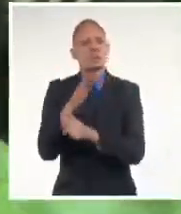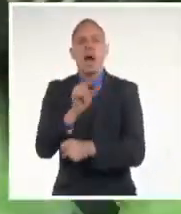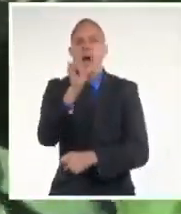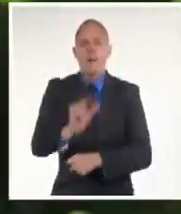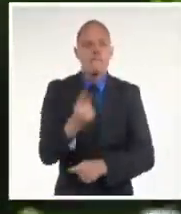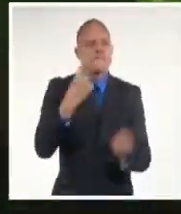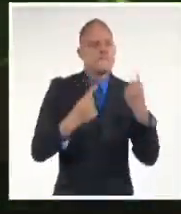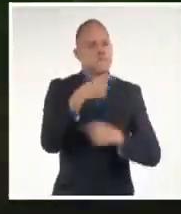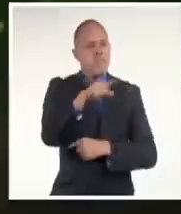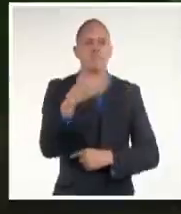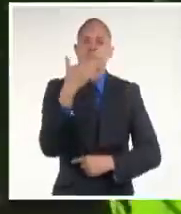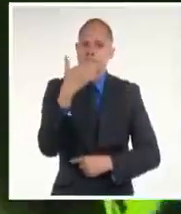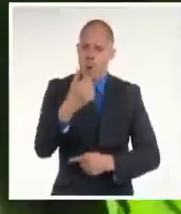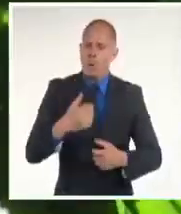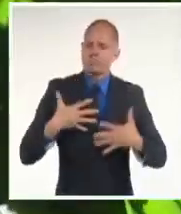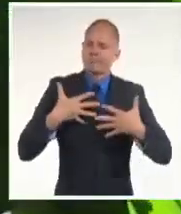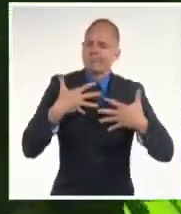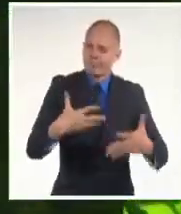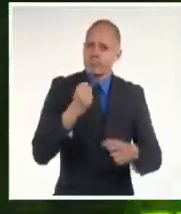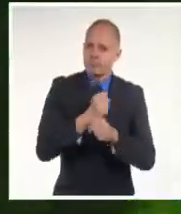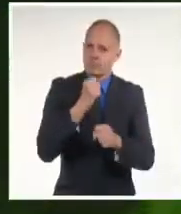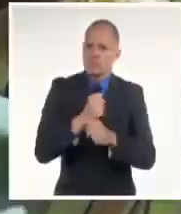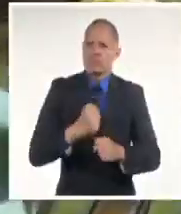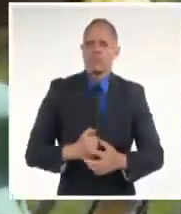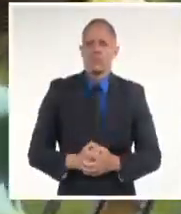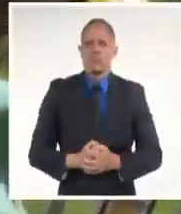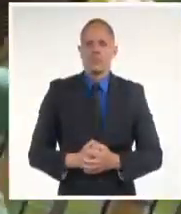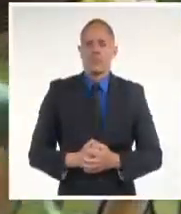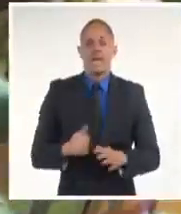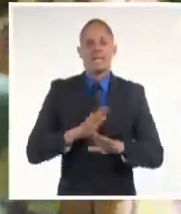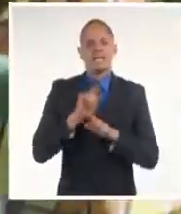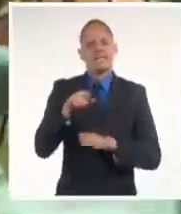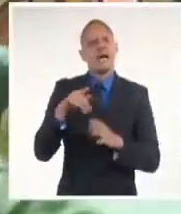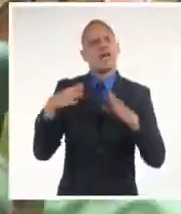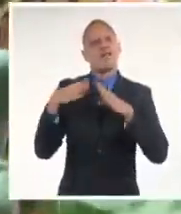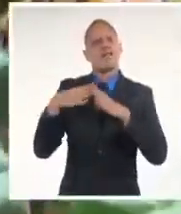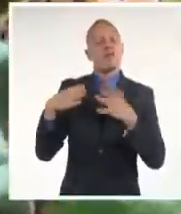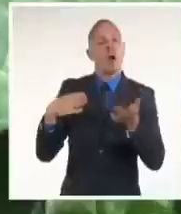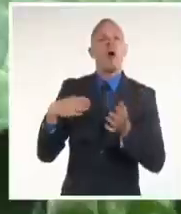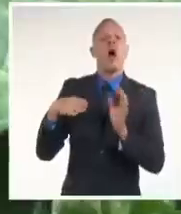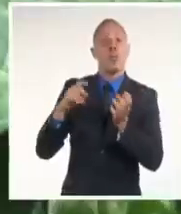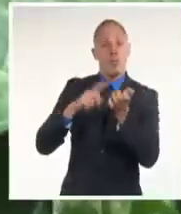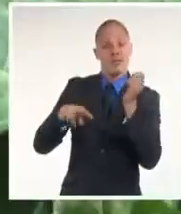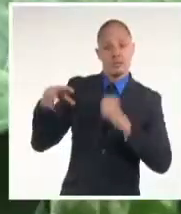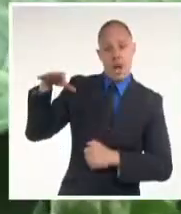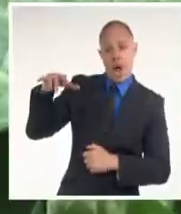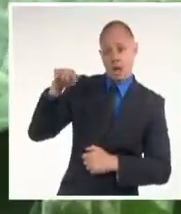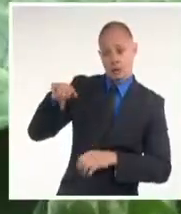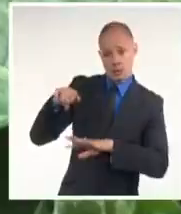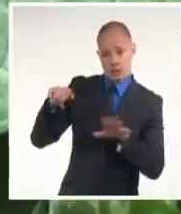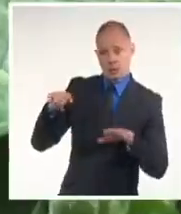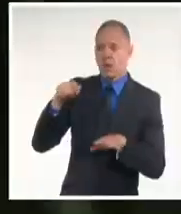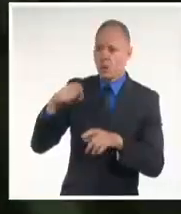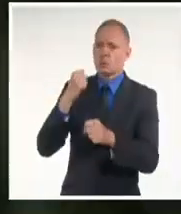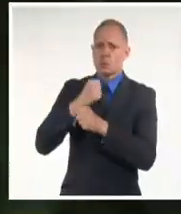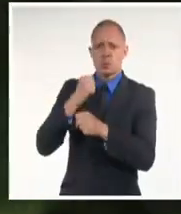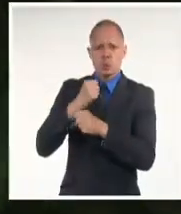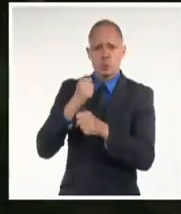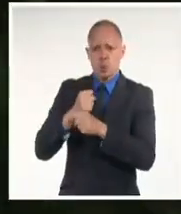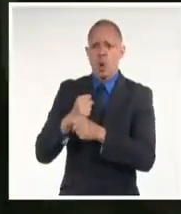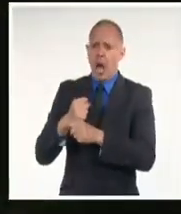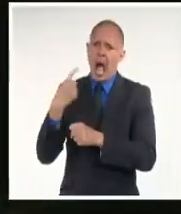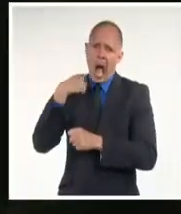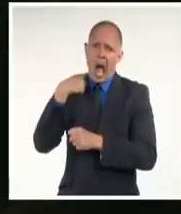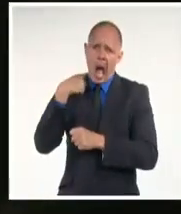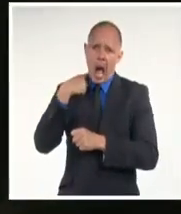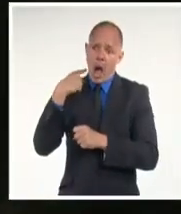cubano comprometido. La gran obra social que entregó por Pinar del Río los primeros títulos de tierra evoca en este héroe del trabajo un sentimiento